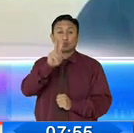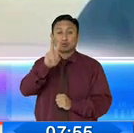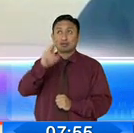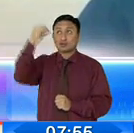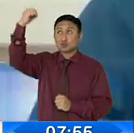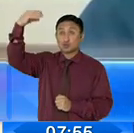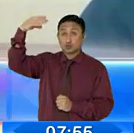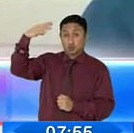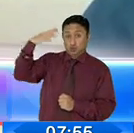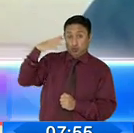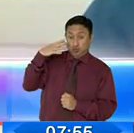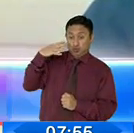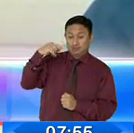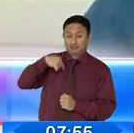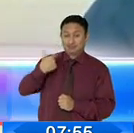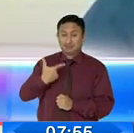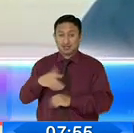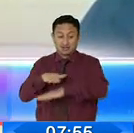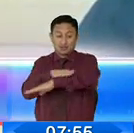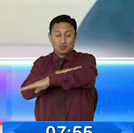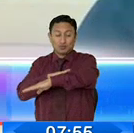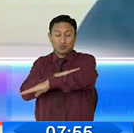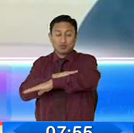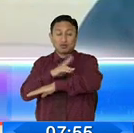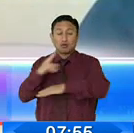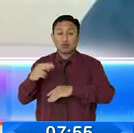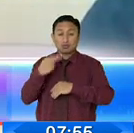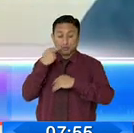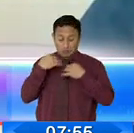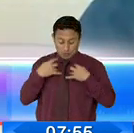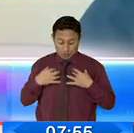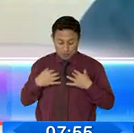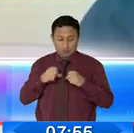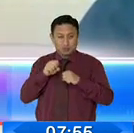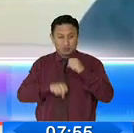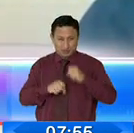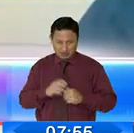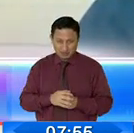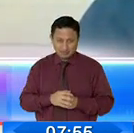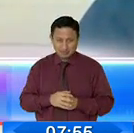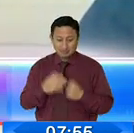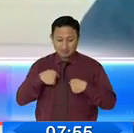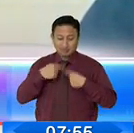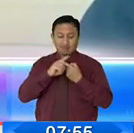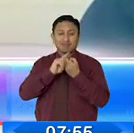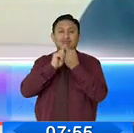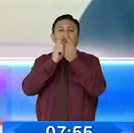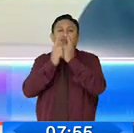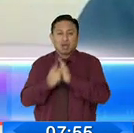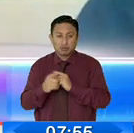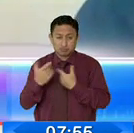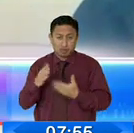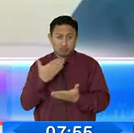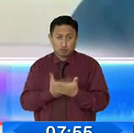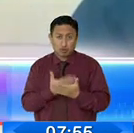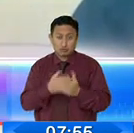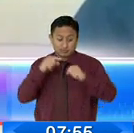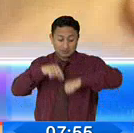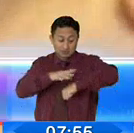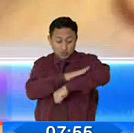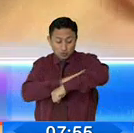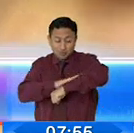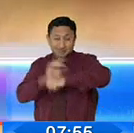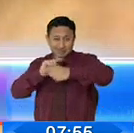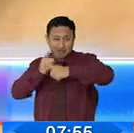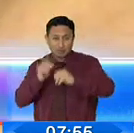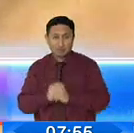producen daños en la capa basal o en estos melanocitos que producen cambios genéticos. De eso está demostrado que hay un cambio genético. Aunque